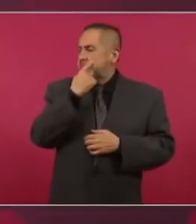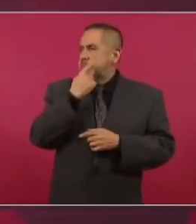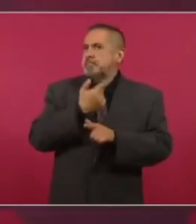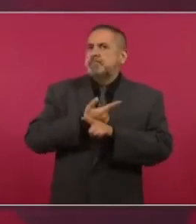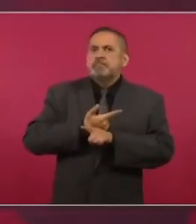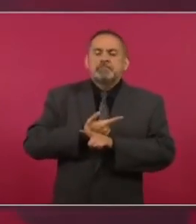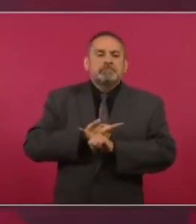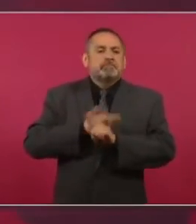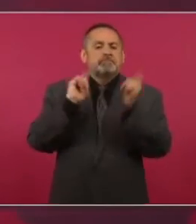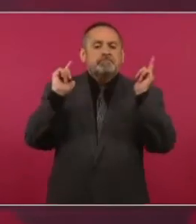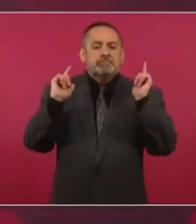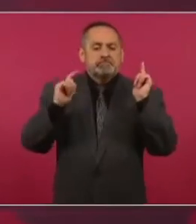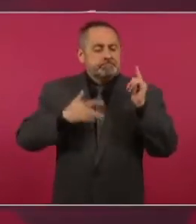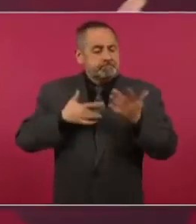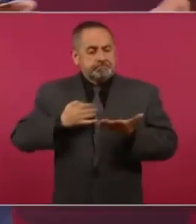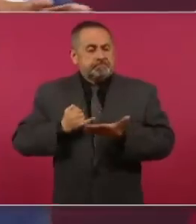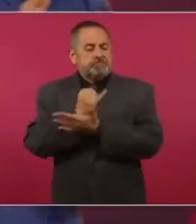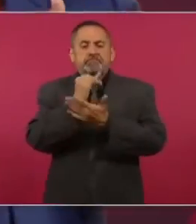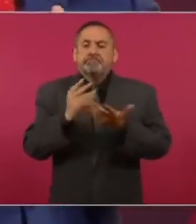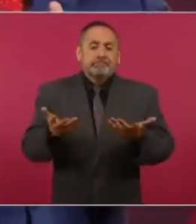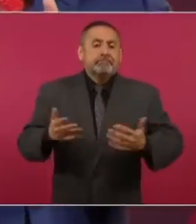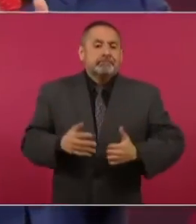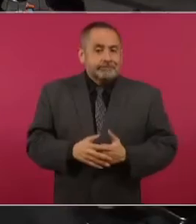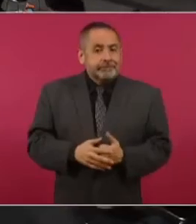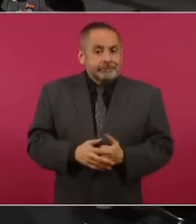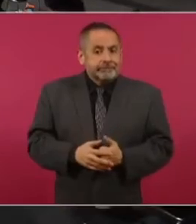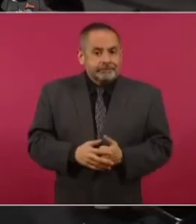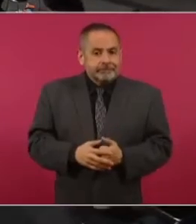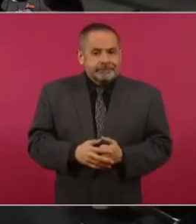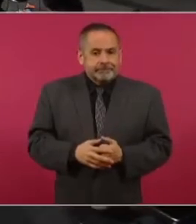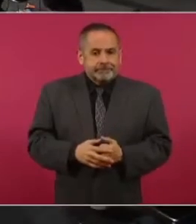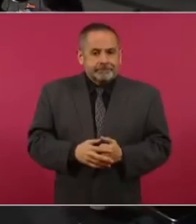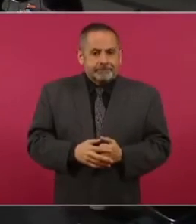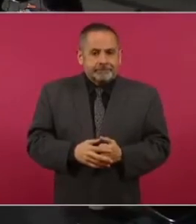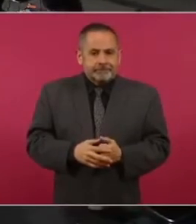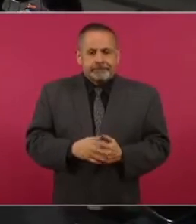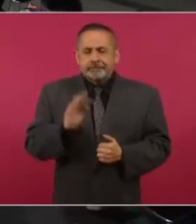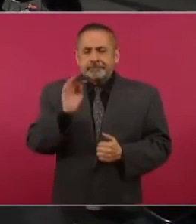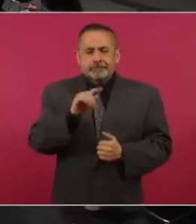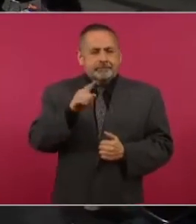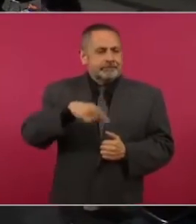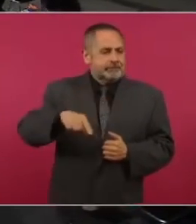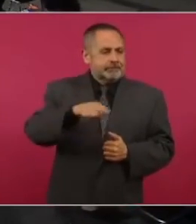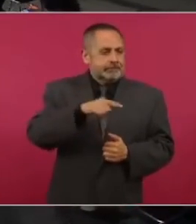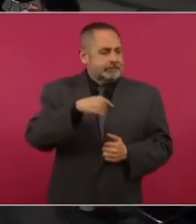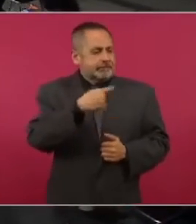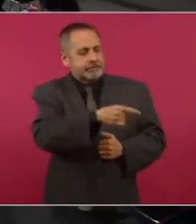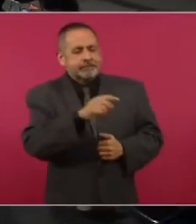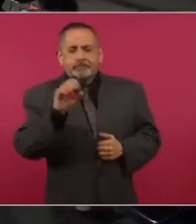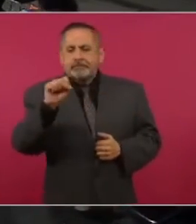¿sí? Si se tiene empleados en la Corte,